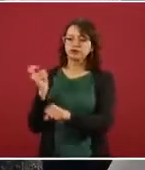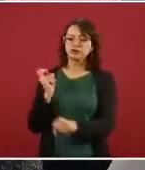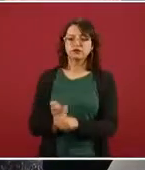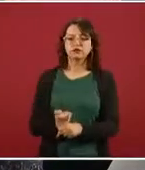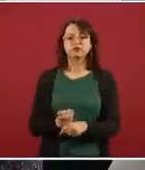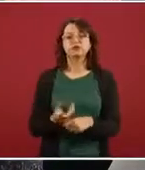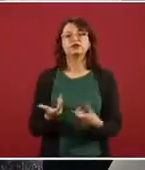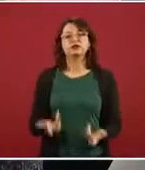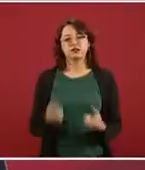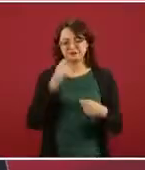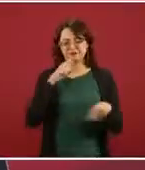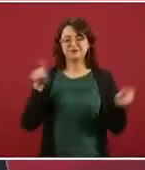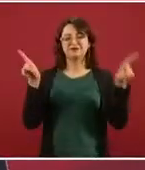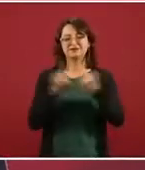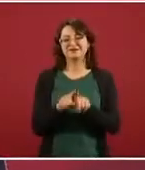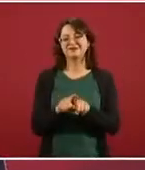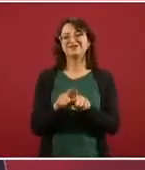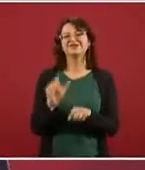al Canelo,